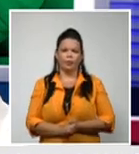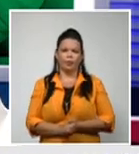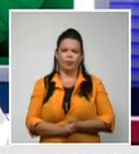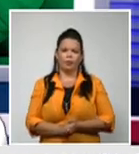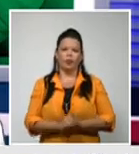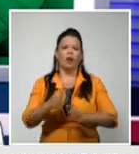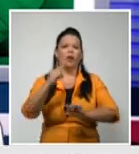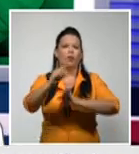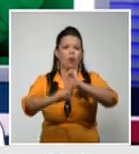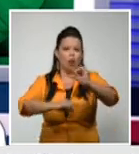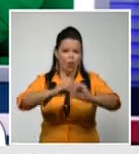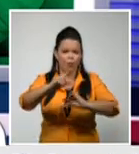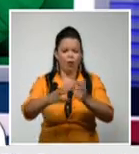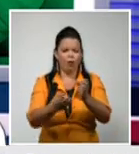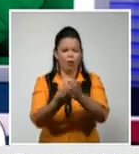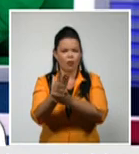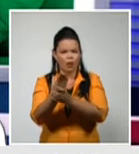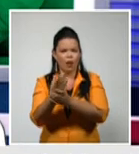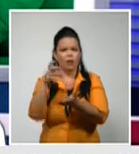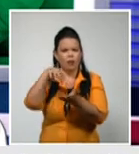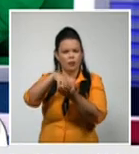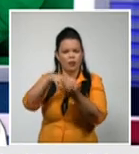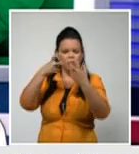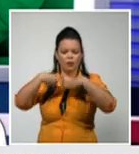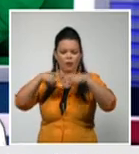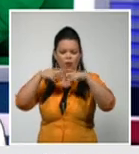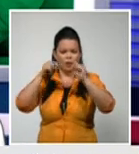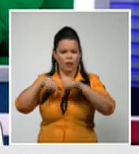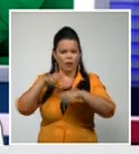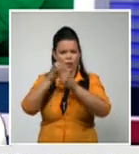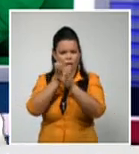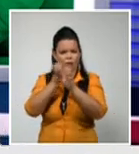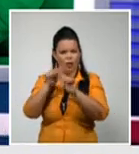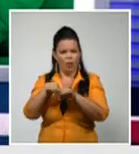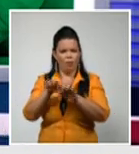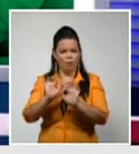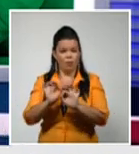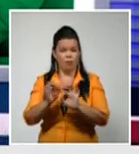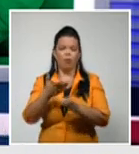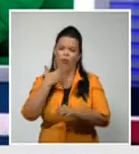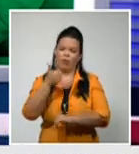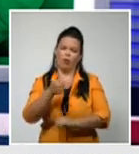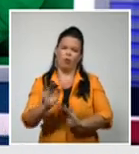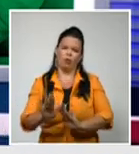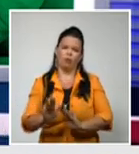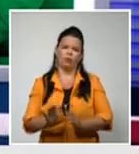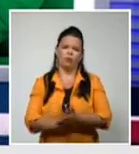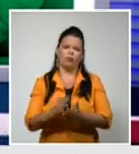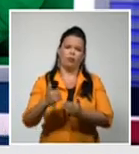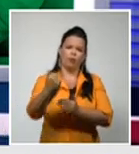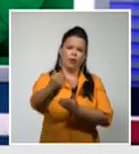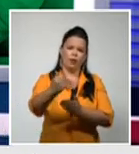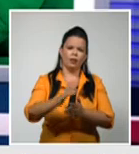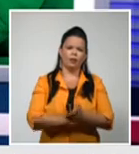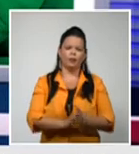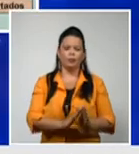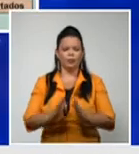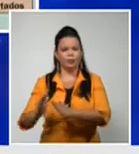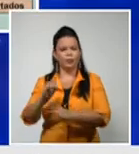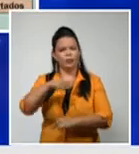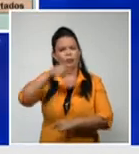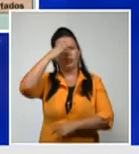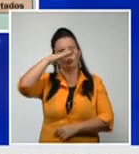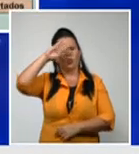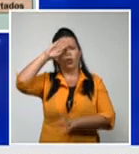con esta situación. Finalmente, Cuba, con una tasa hoy de 111, tasa